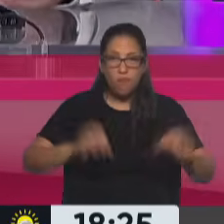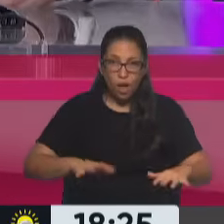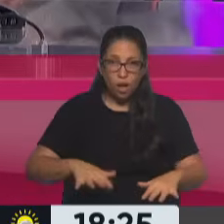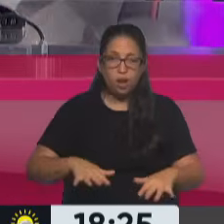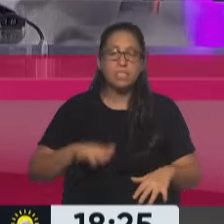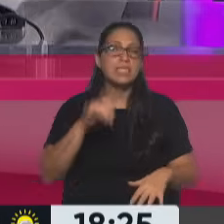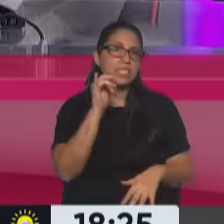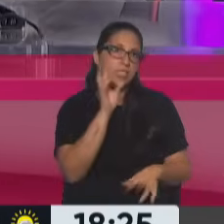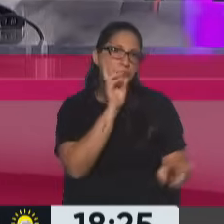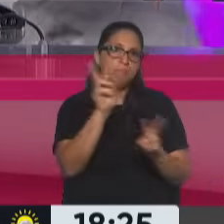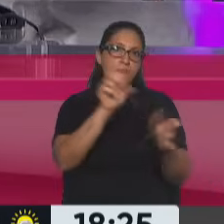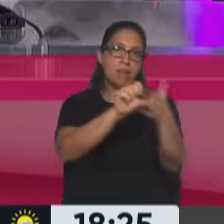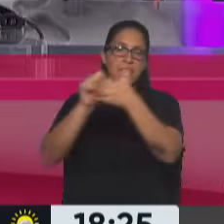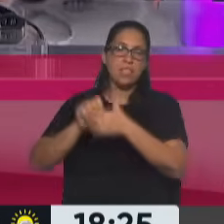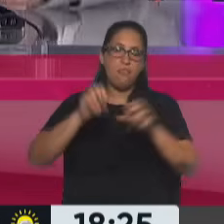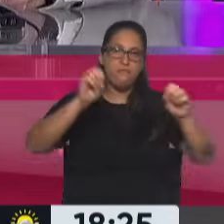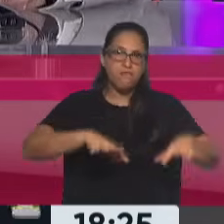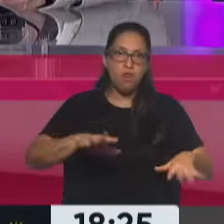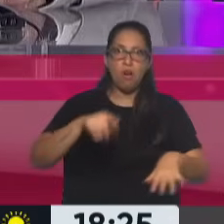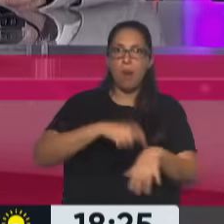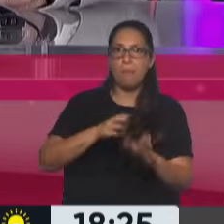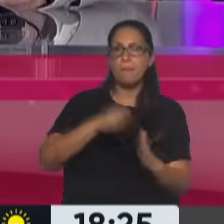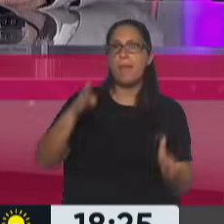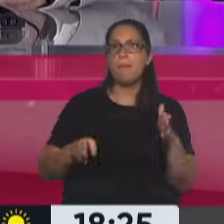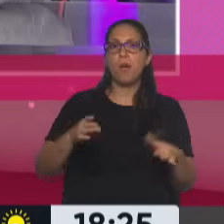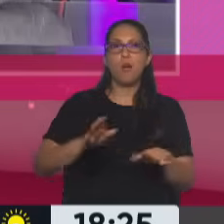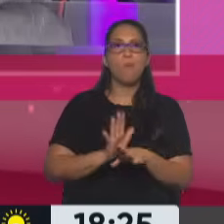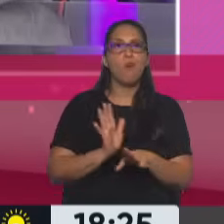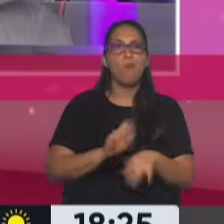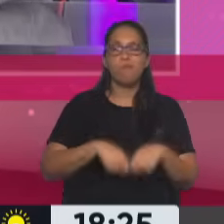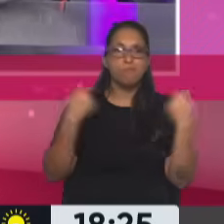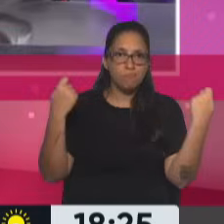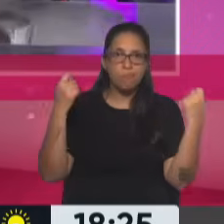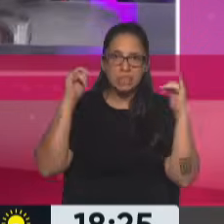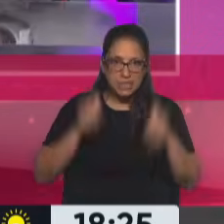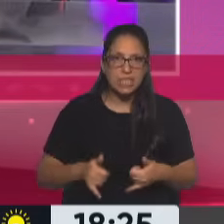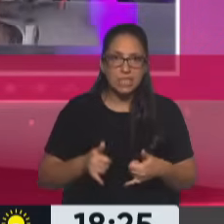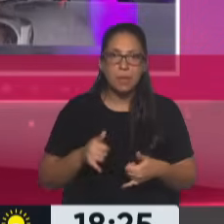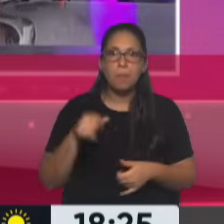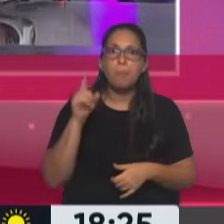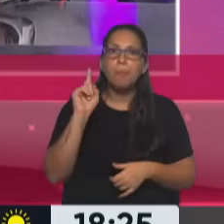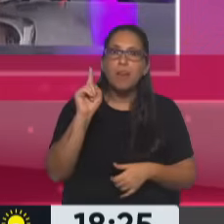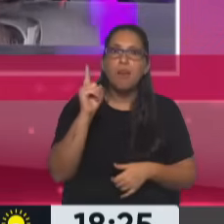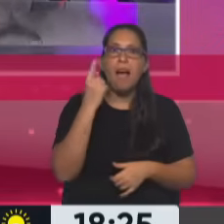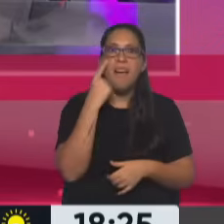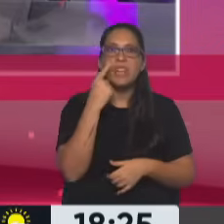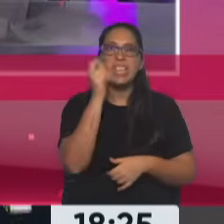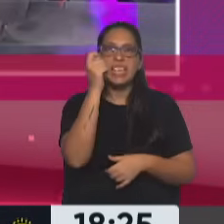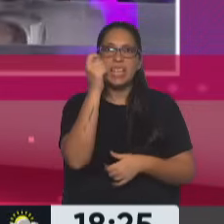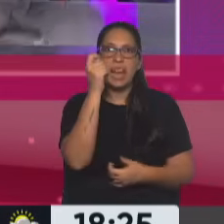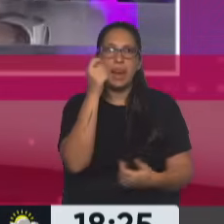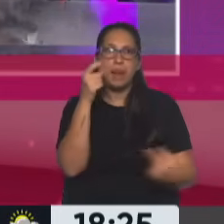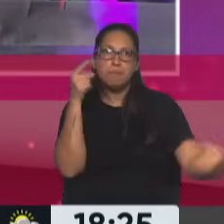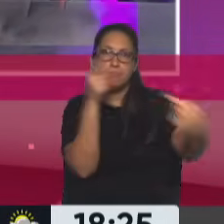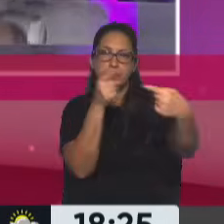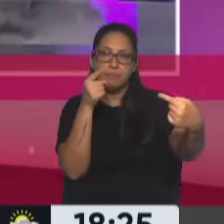hay debilidades, que hay quiebres. Ahora, el punto es discutir quién está enfrente, ¿no? Y cuando